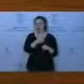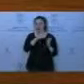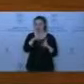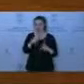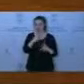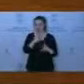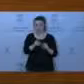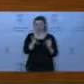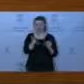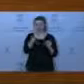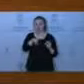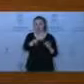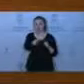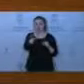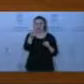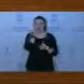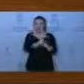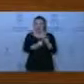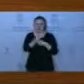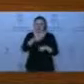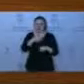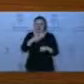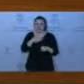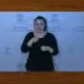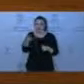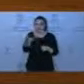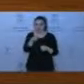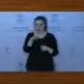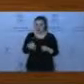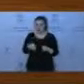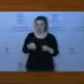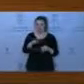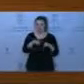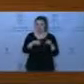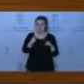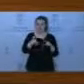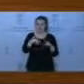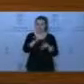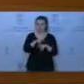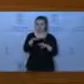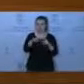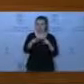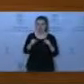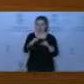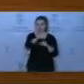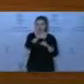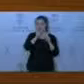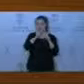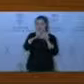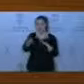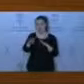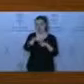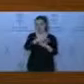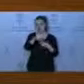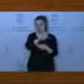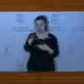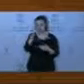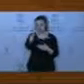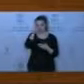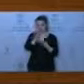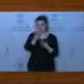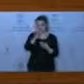Cuentas. Y un resultado económico patrimonial negativo también, según el Principado, de 179 millones de euros en el